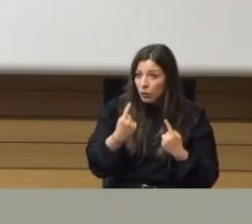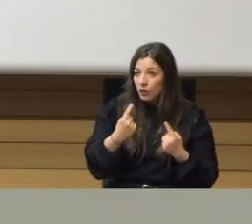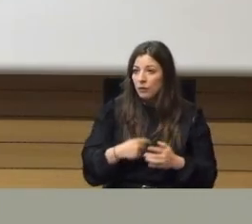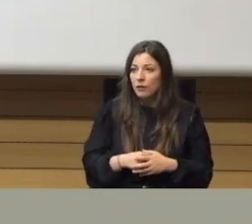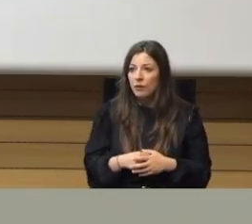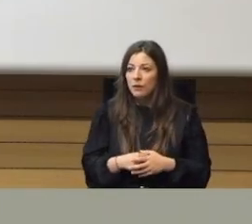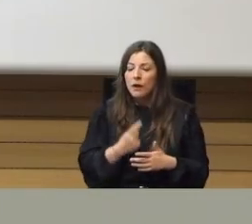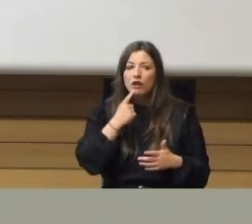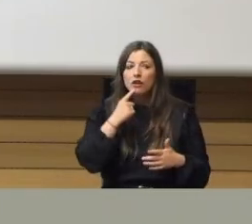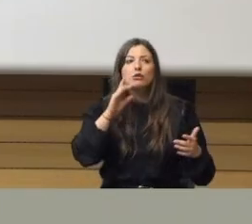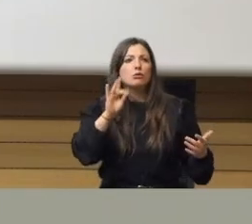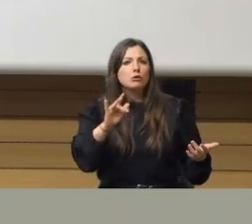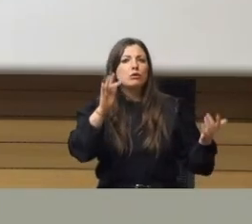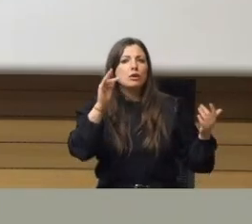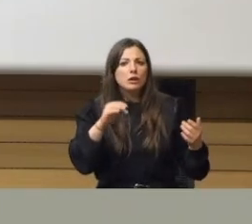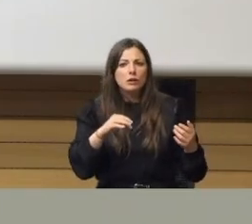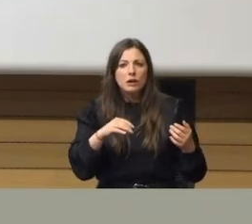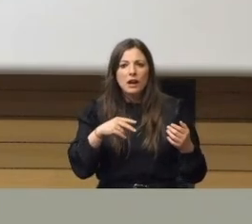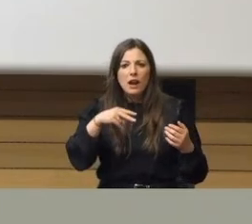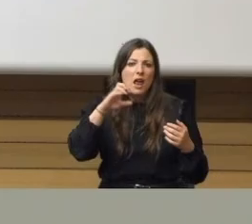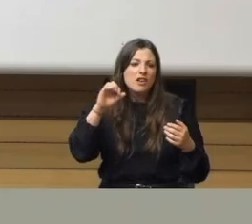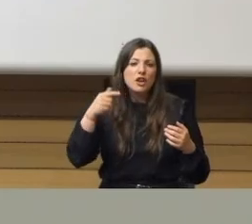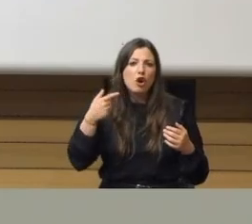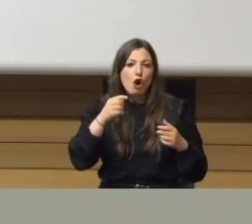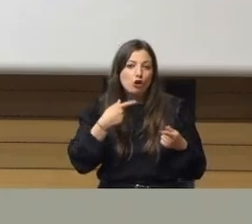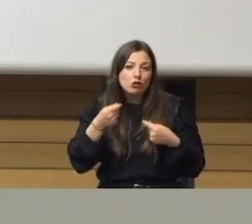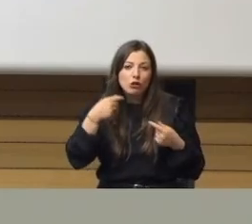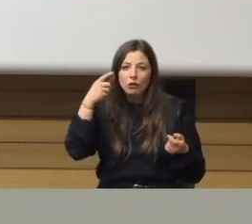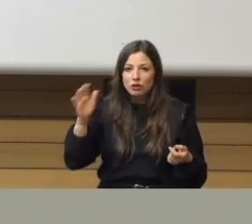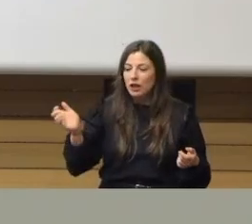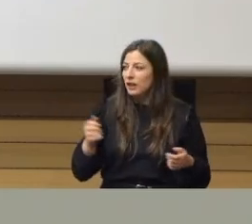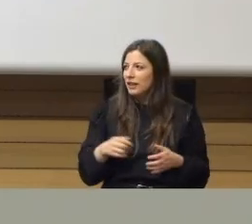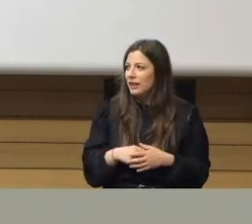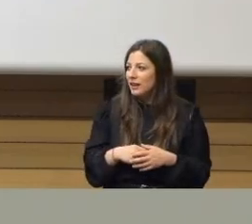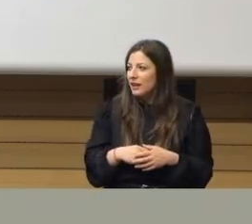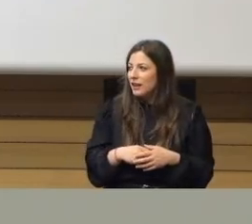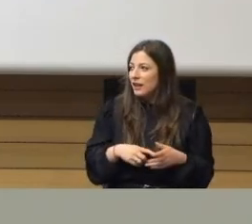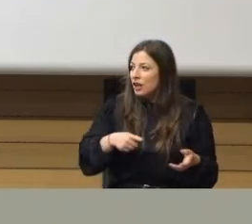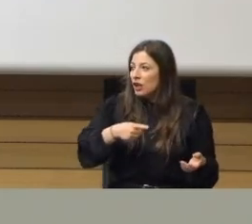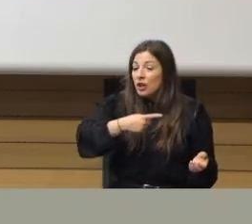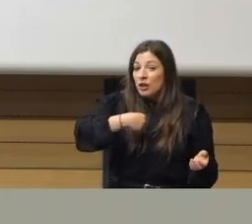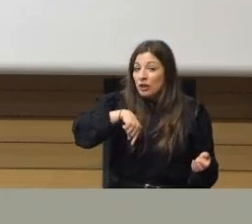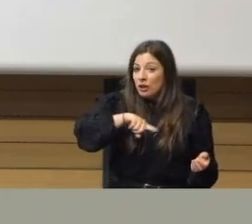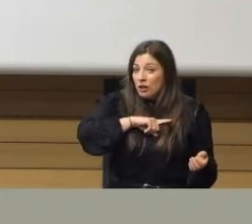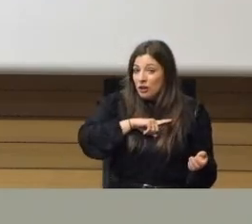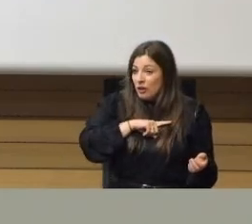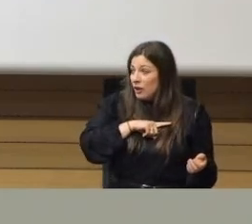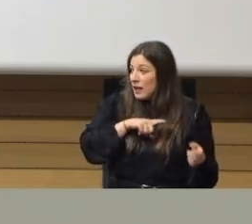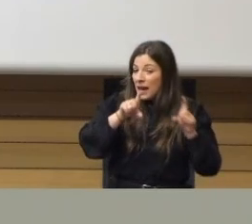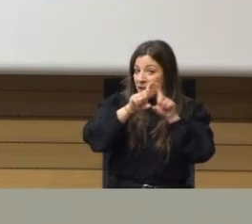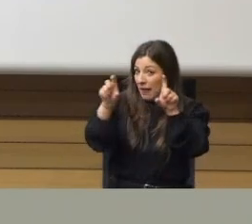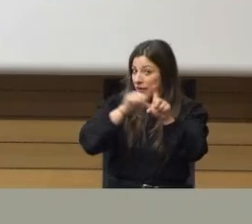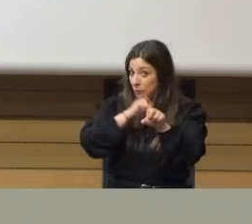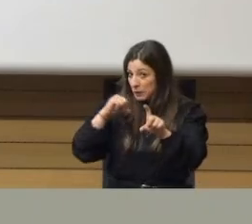Sí, los de Energy Control, los de no sé qué. O sea, estamos dejando en mano de entidades privadas o